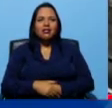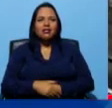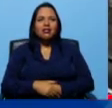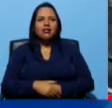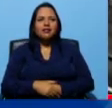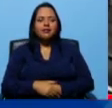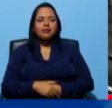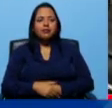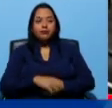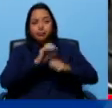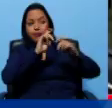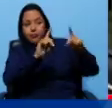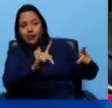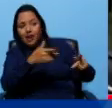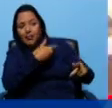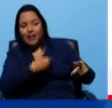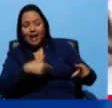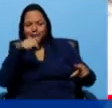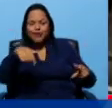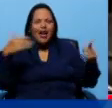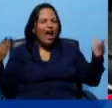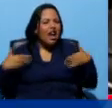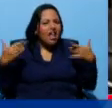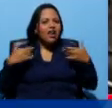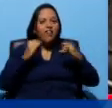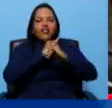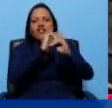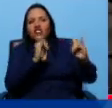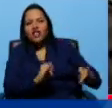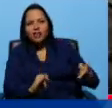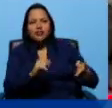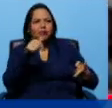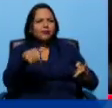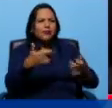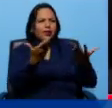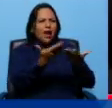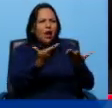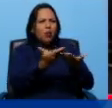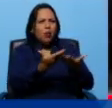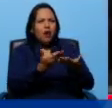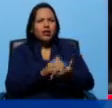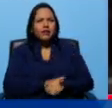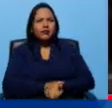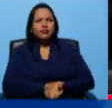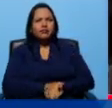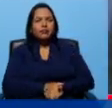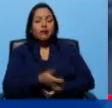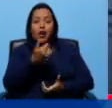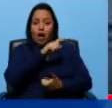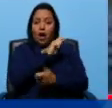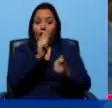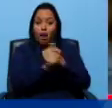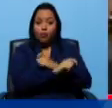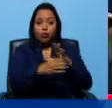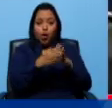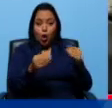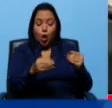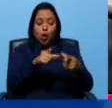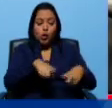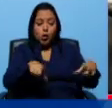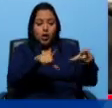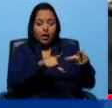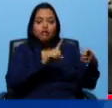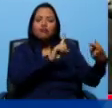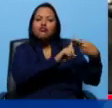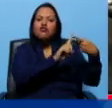Bueno, presidente, es de alegría, es de felicidad. Aquí este colegio se han, bueno, transformado todas las áreas,